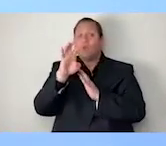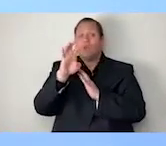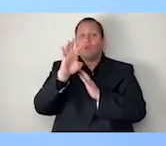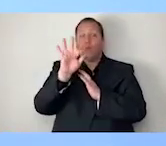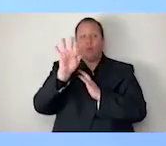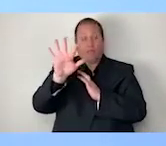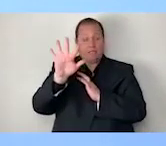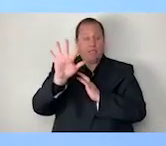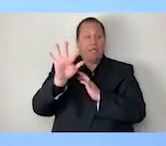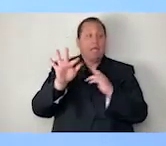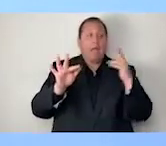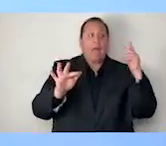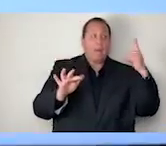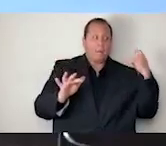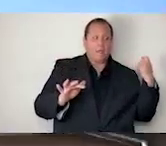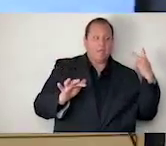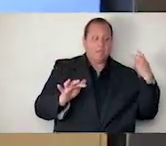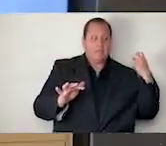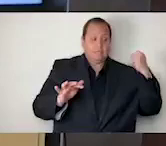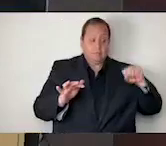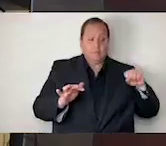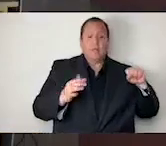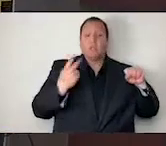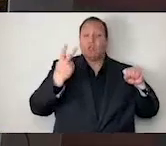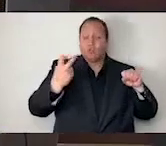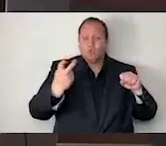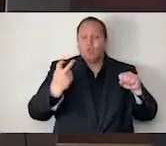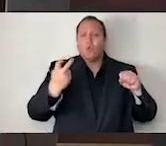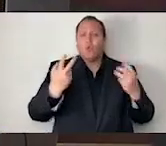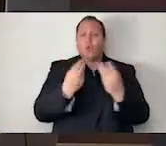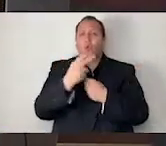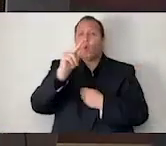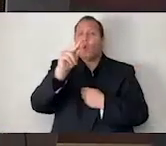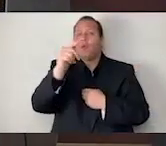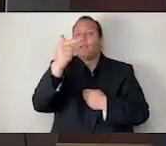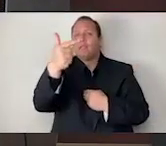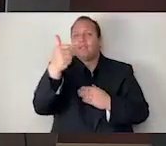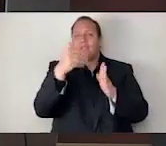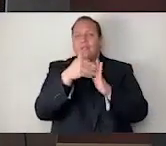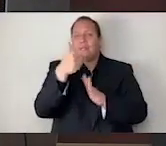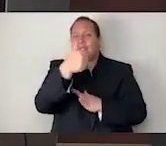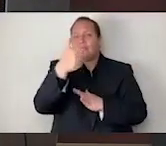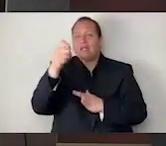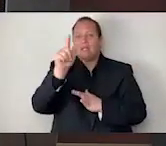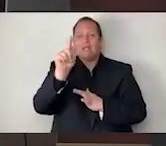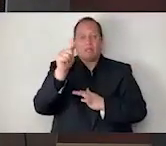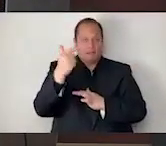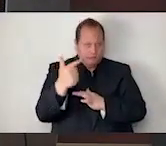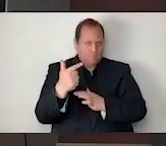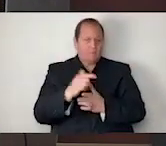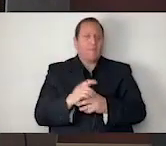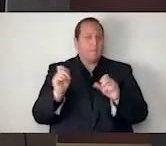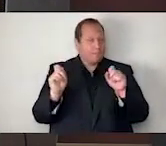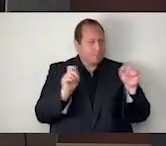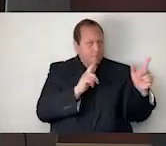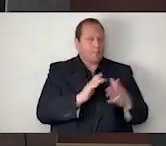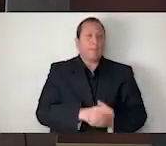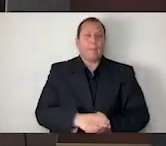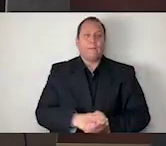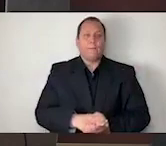para un total entre la primera semana y parte de la segunda de 887 mil 677 vamos a la